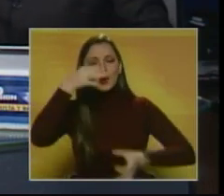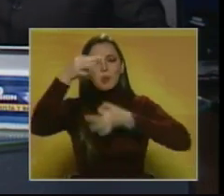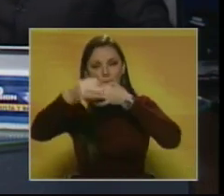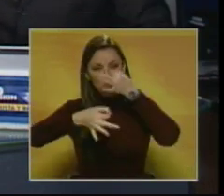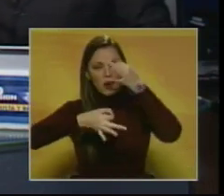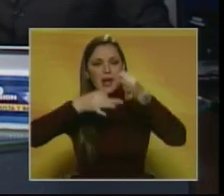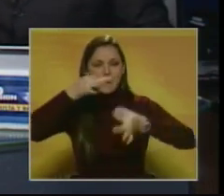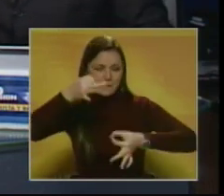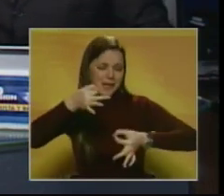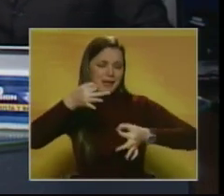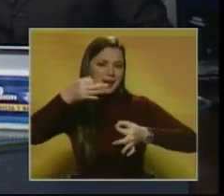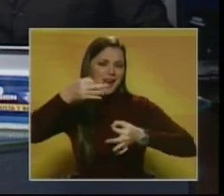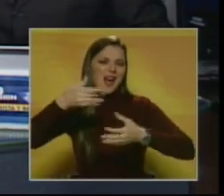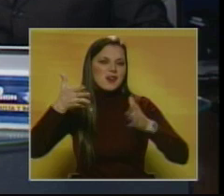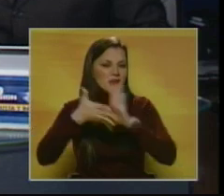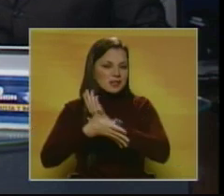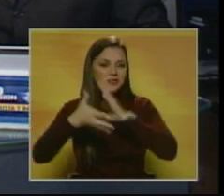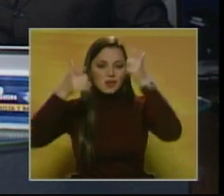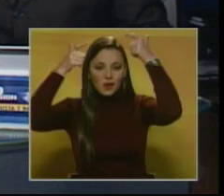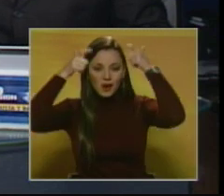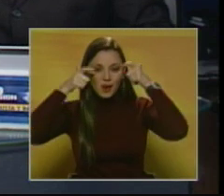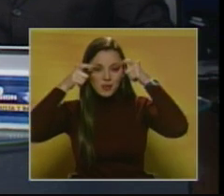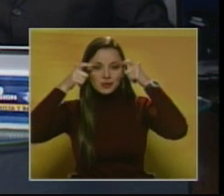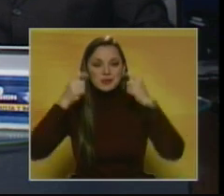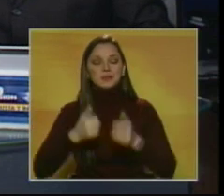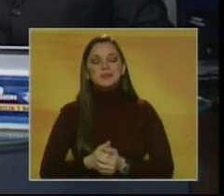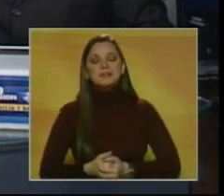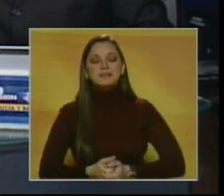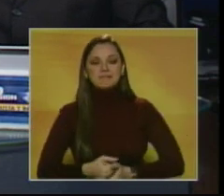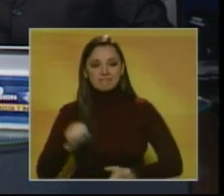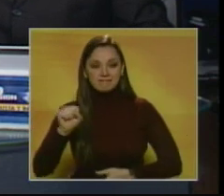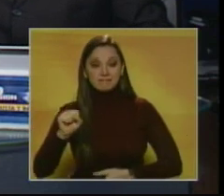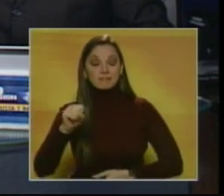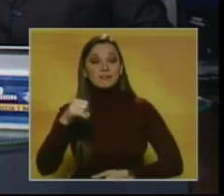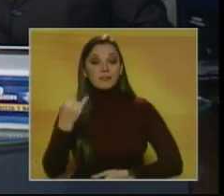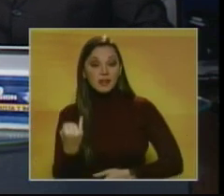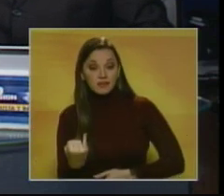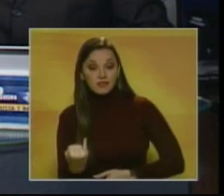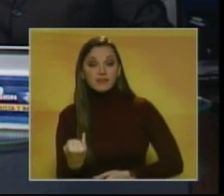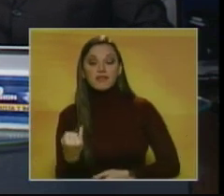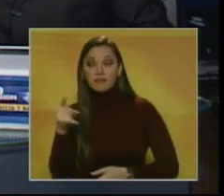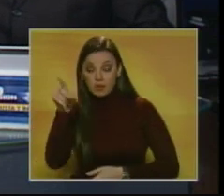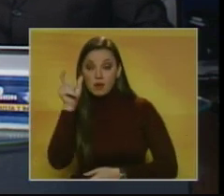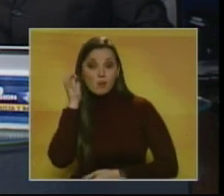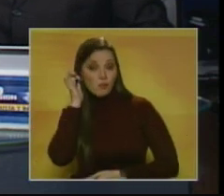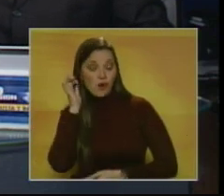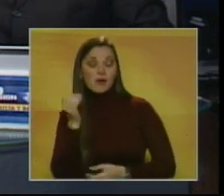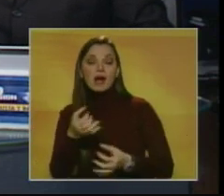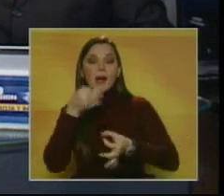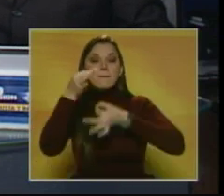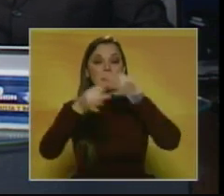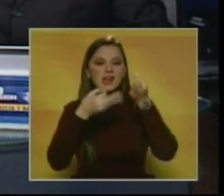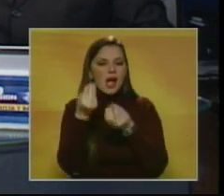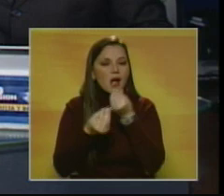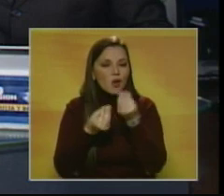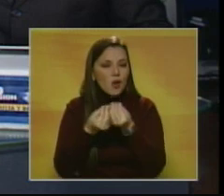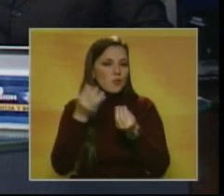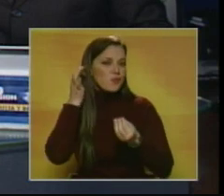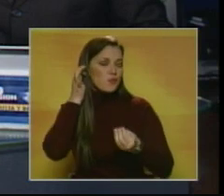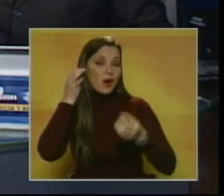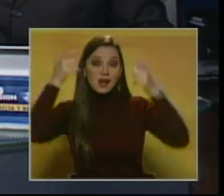esta coronación con Federica Guzmán, por supuesto. Así es. Federica Guzmán nos va a contar cómo Edimar Martínez se coronó como